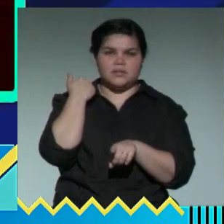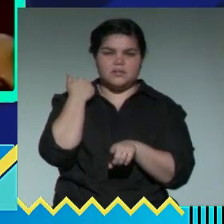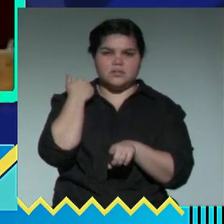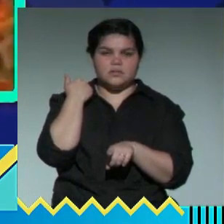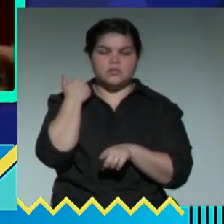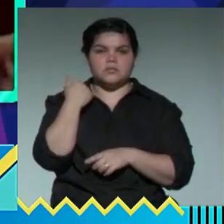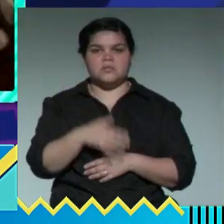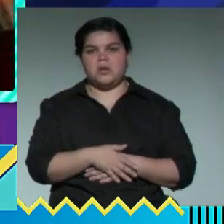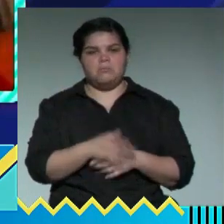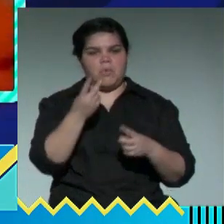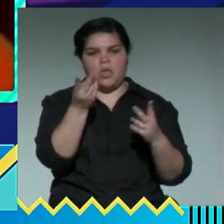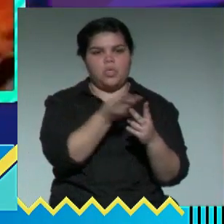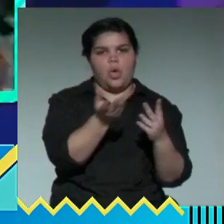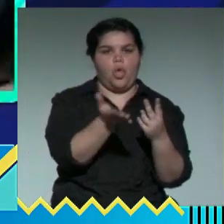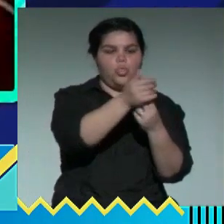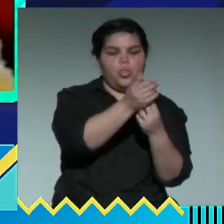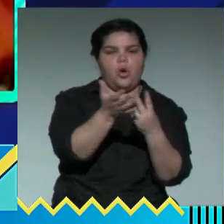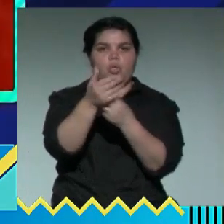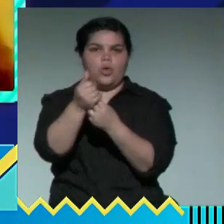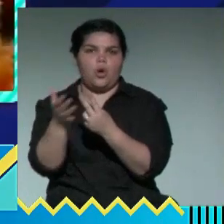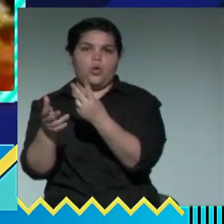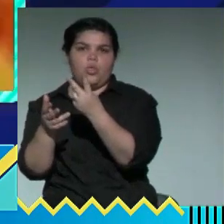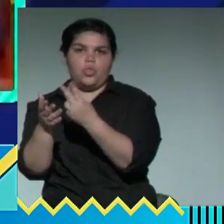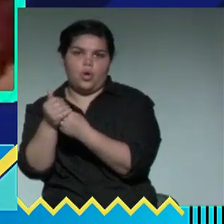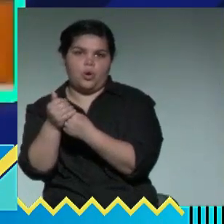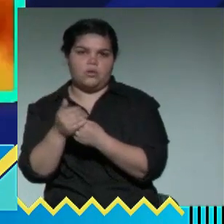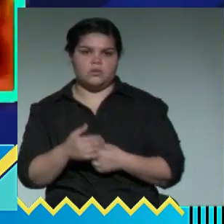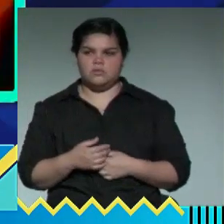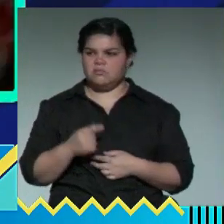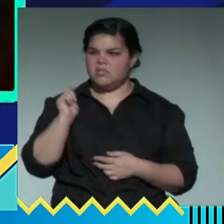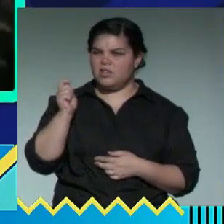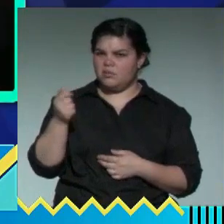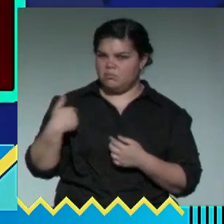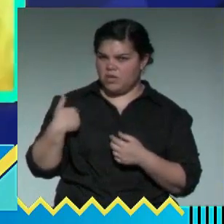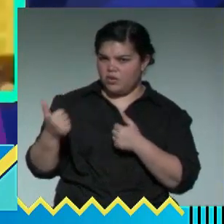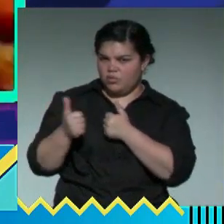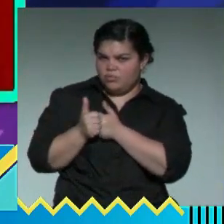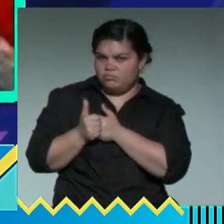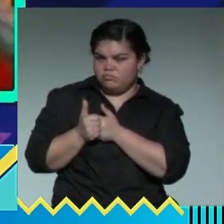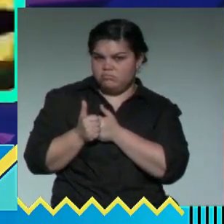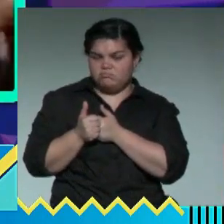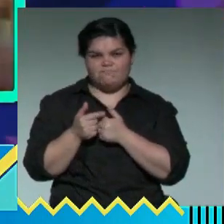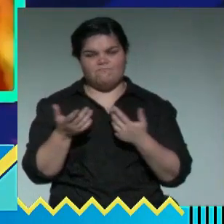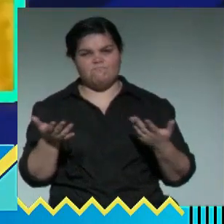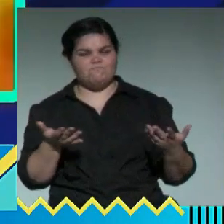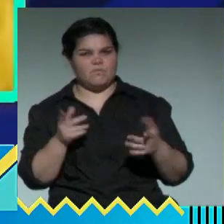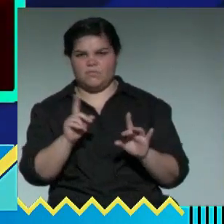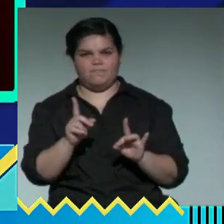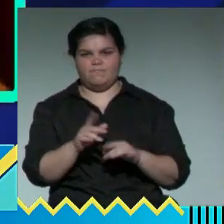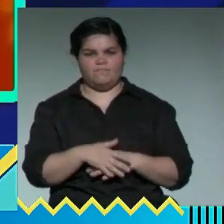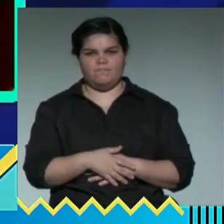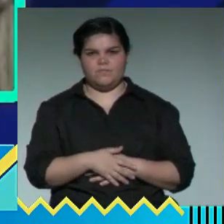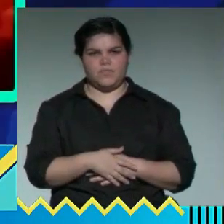o Charlie y Pedro Aznar? ¿Con quién? ¿Conmigo? Ajá, sí. No, sí pensamos en